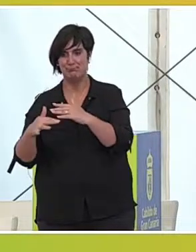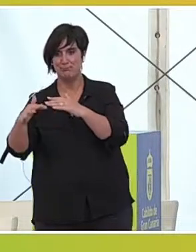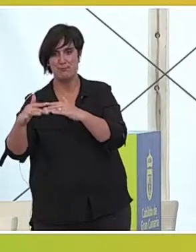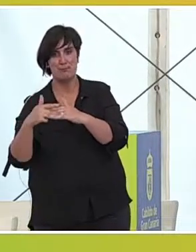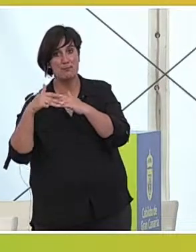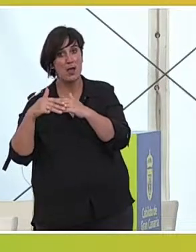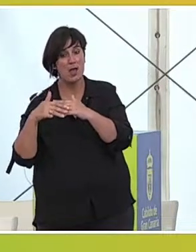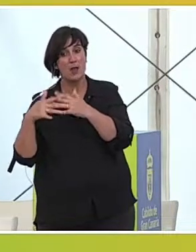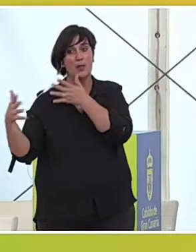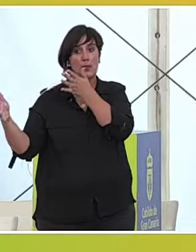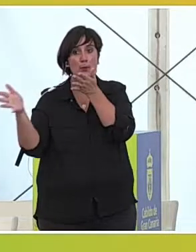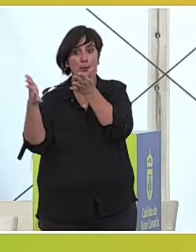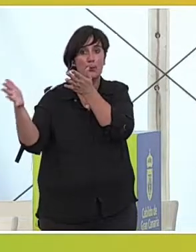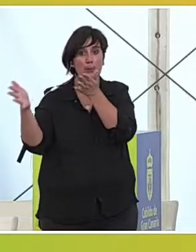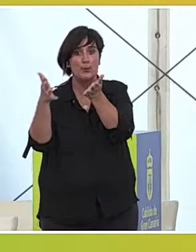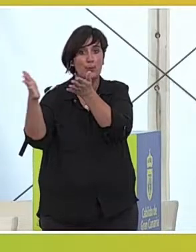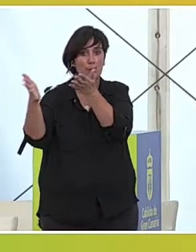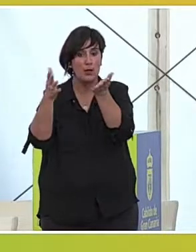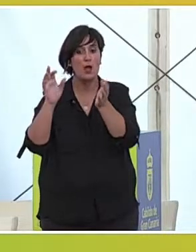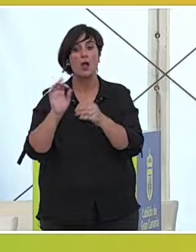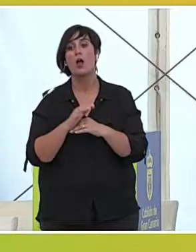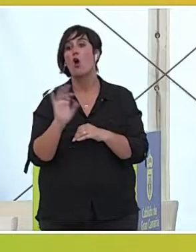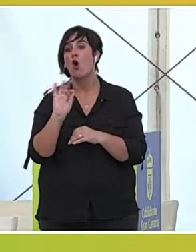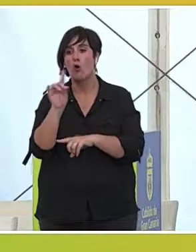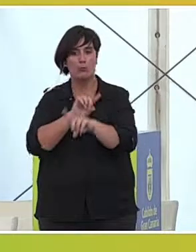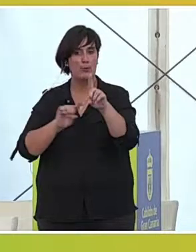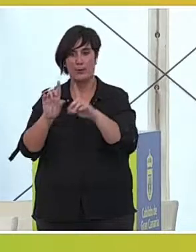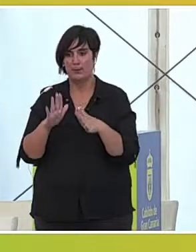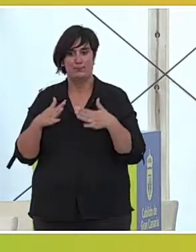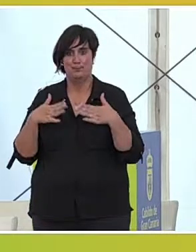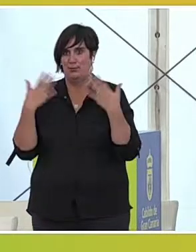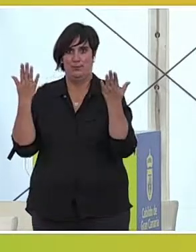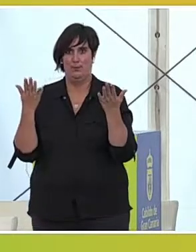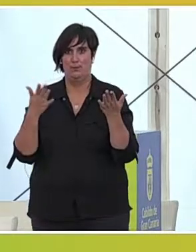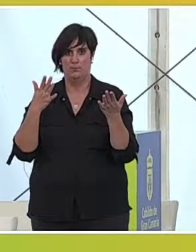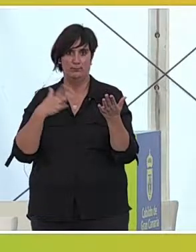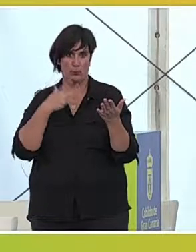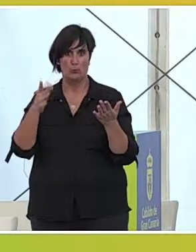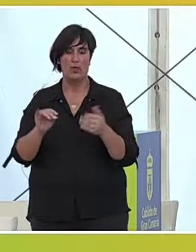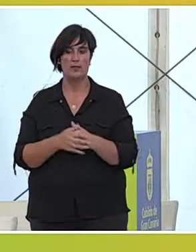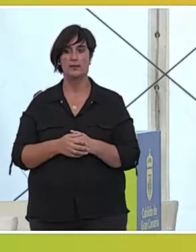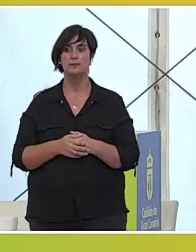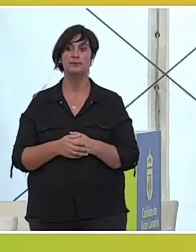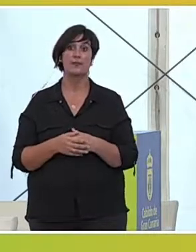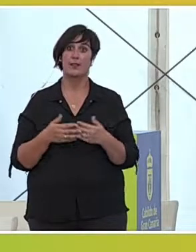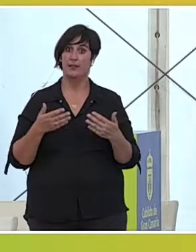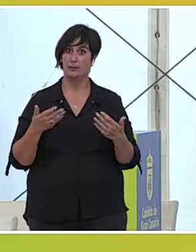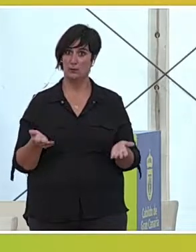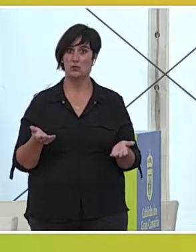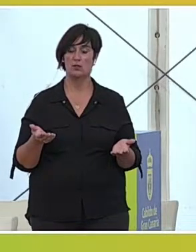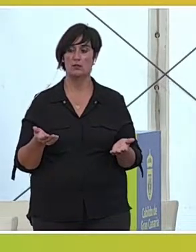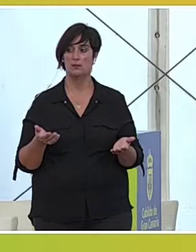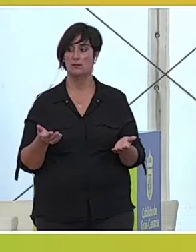por haber alíseos y todos los problemas que nos podamos imaginar. Entonces,